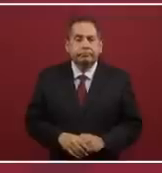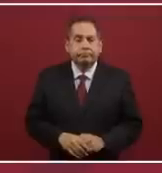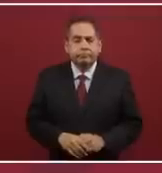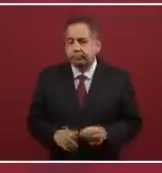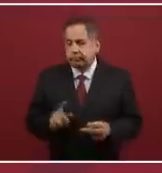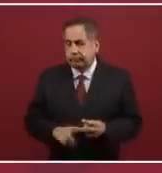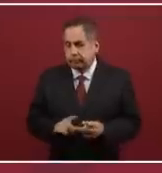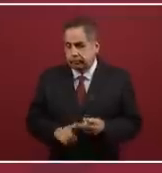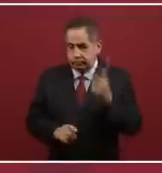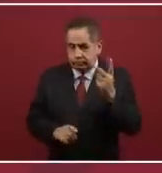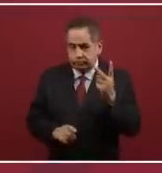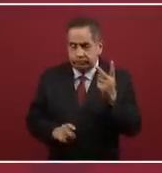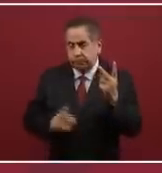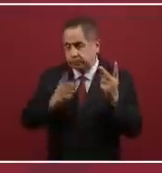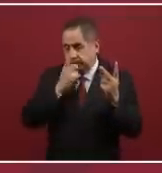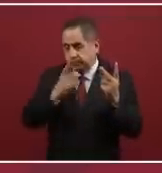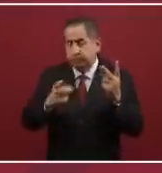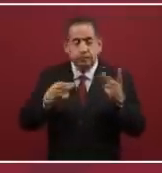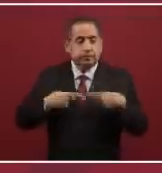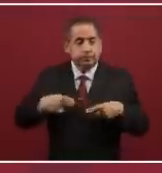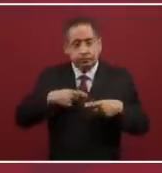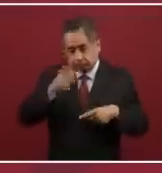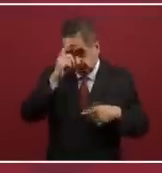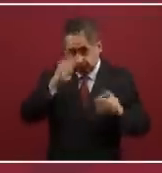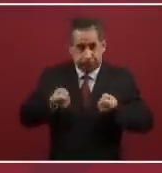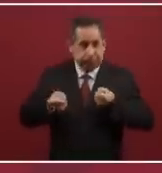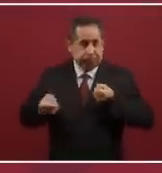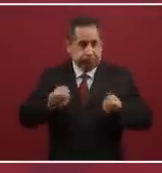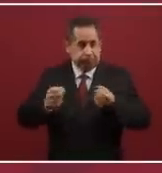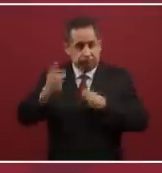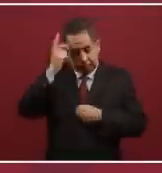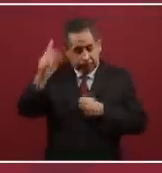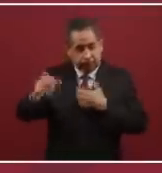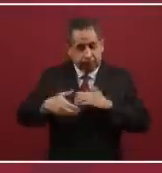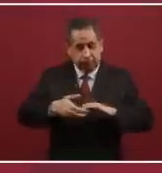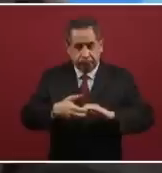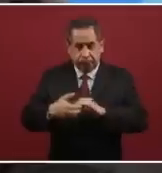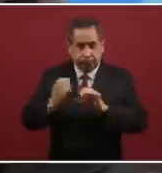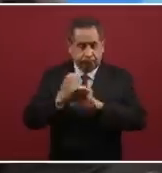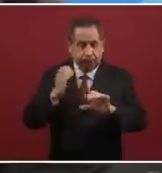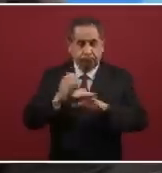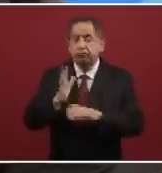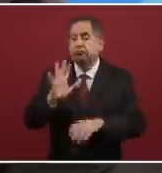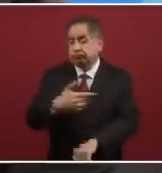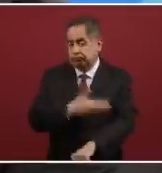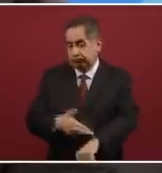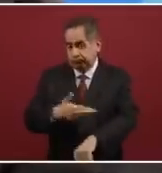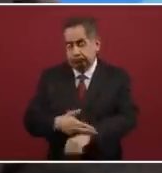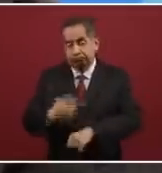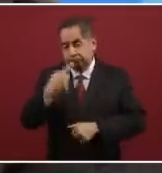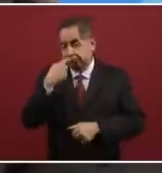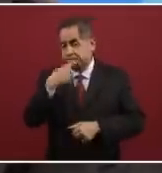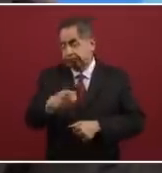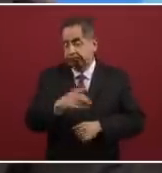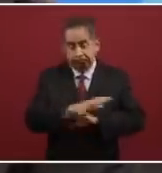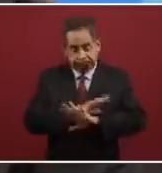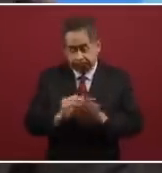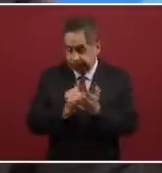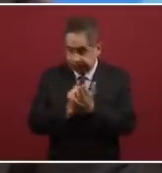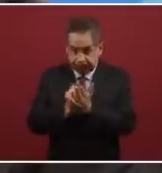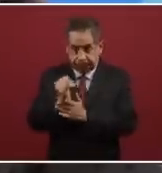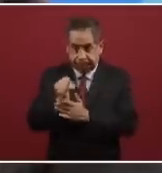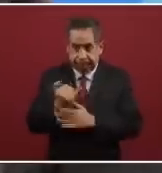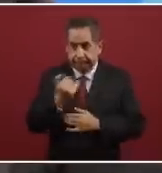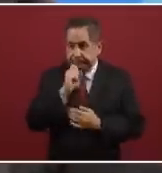Segundo lugar, decir a los transportistas involucrados que se han iniciado las acciones legales correspondientes y que